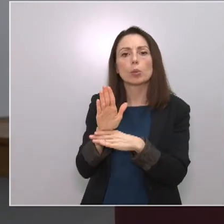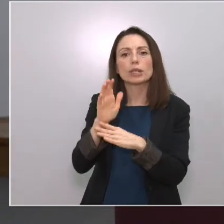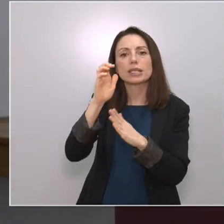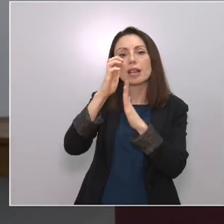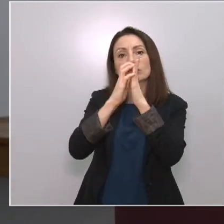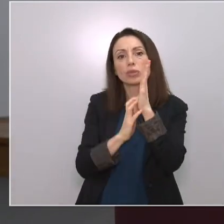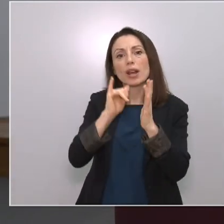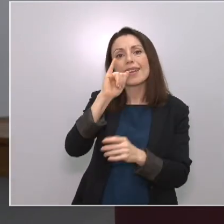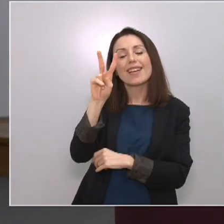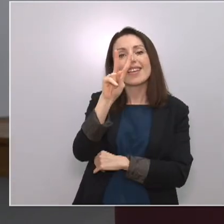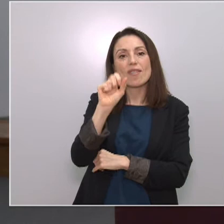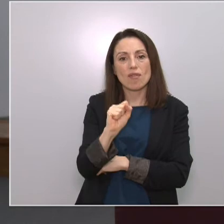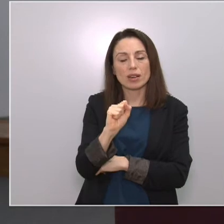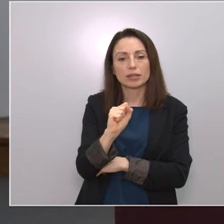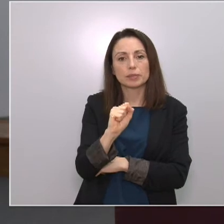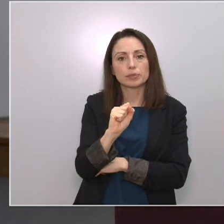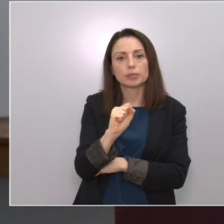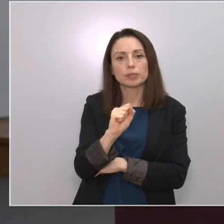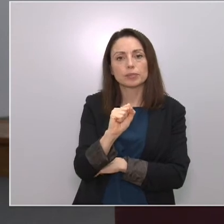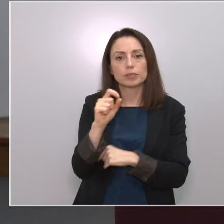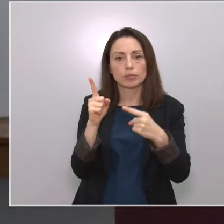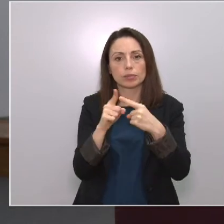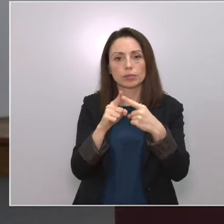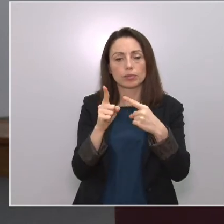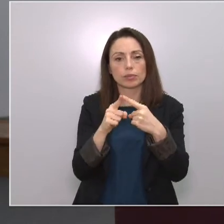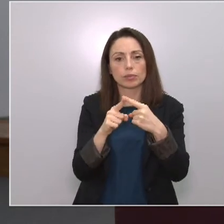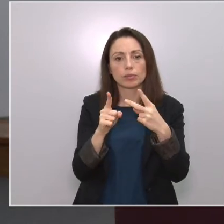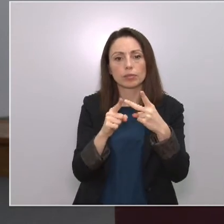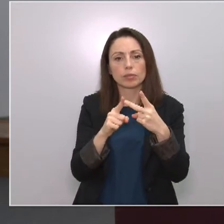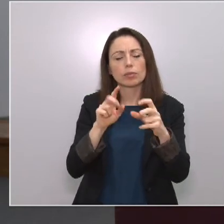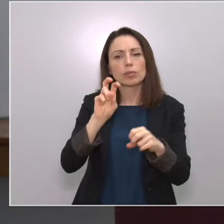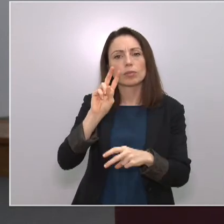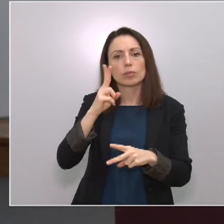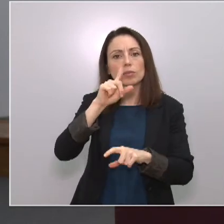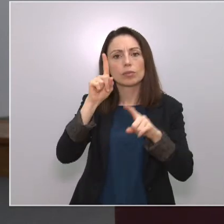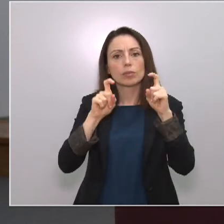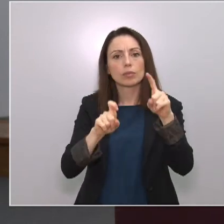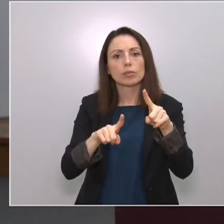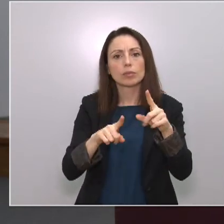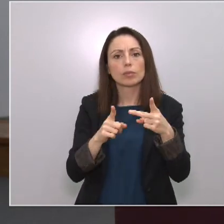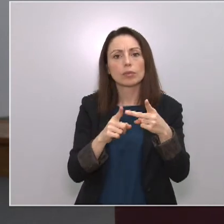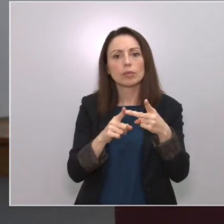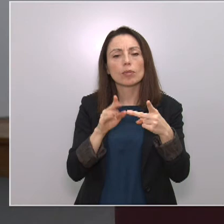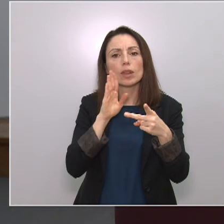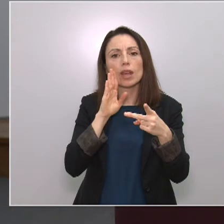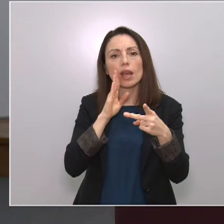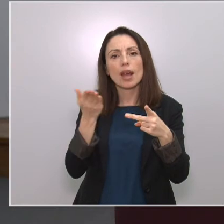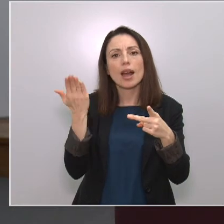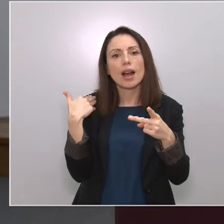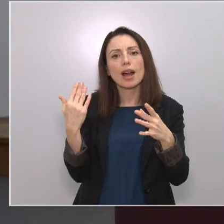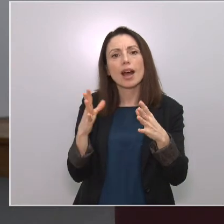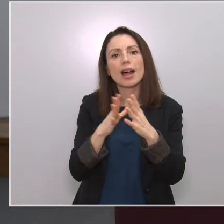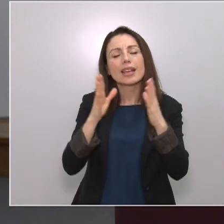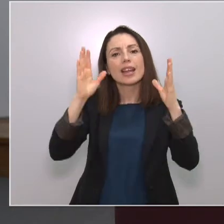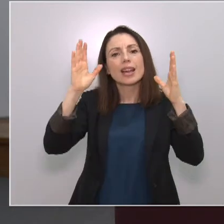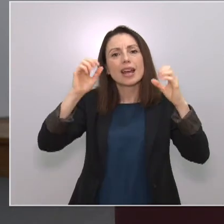IVA? Esa es la primera. Segunda, ha mencionado, porque ayer se firmó el